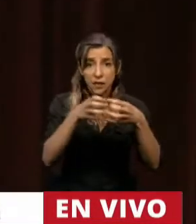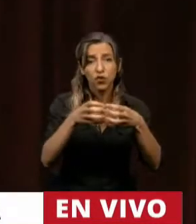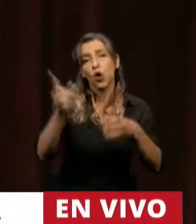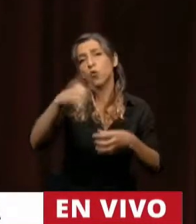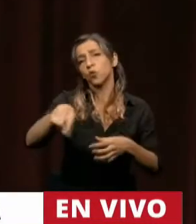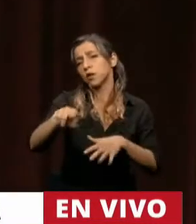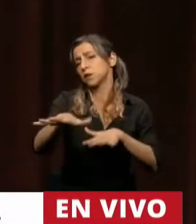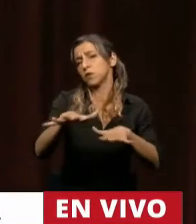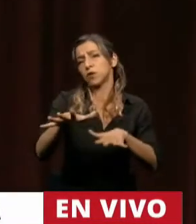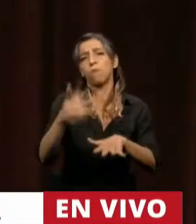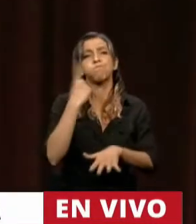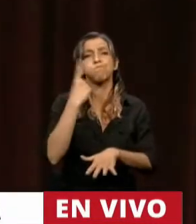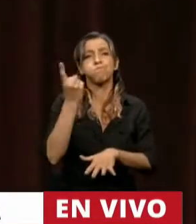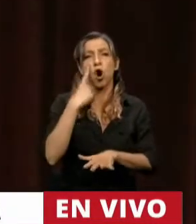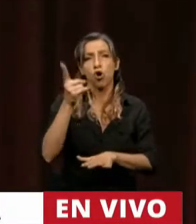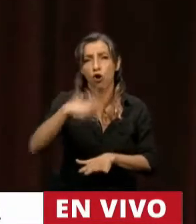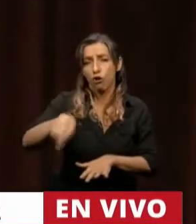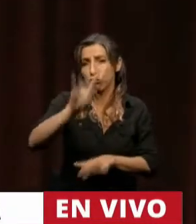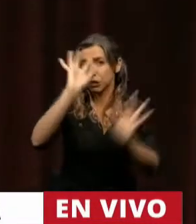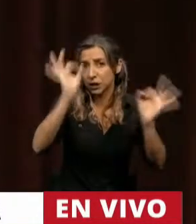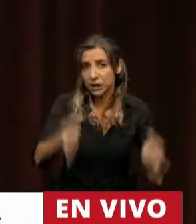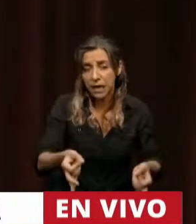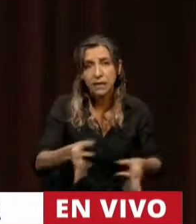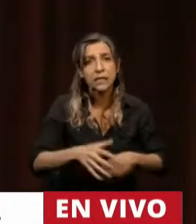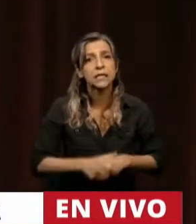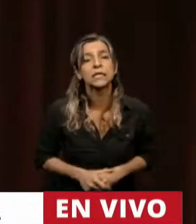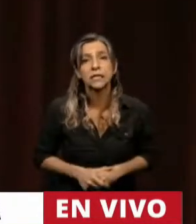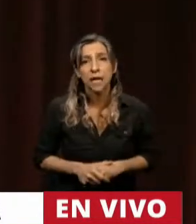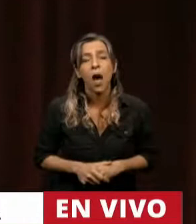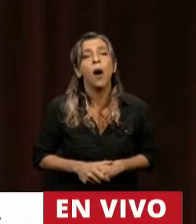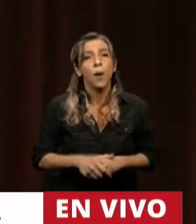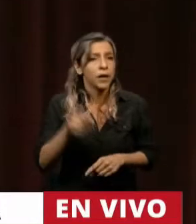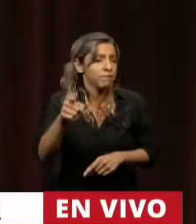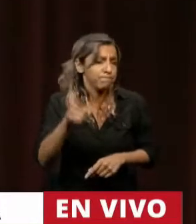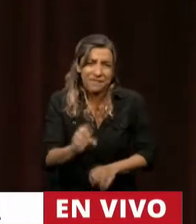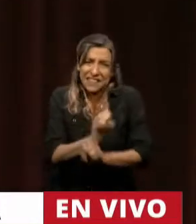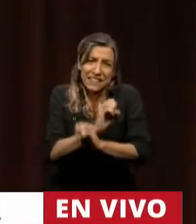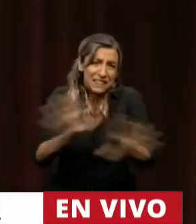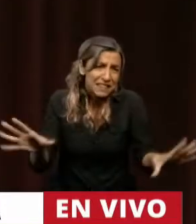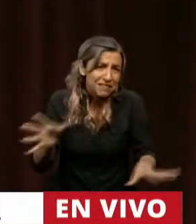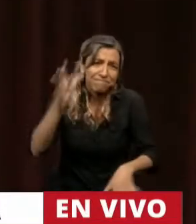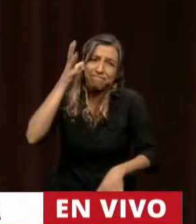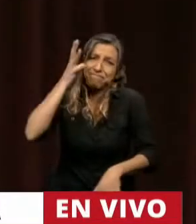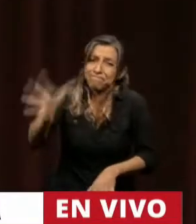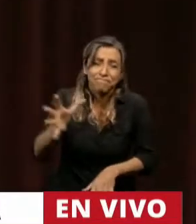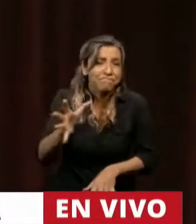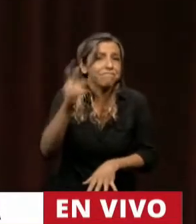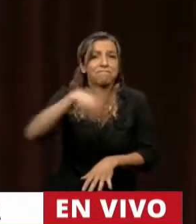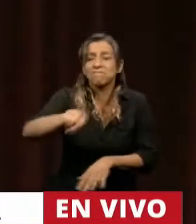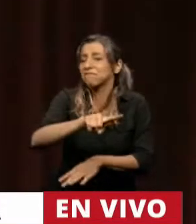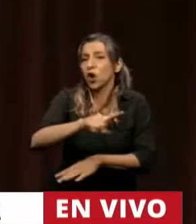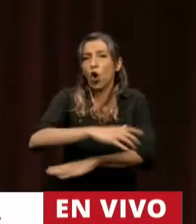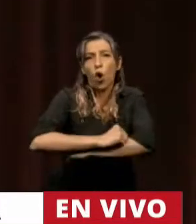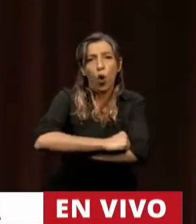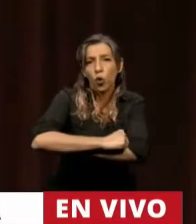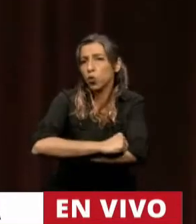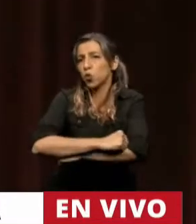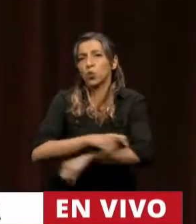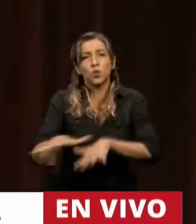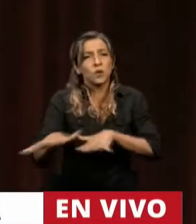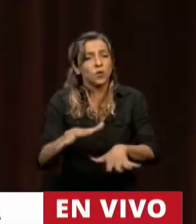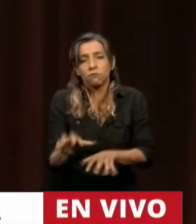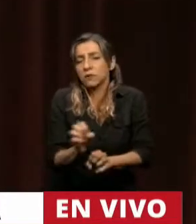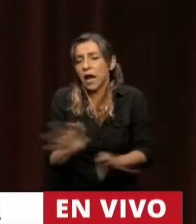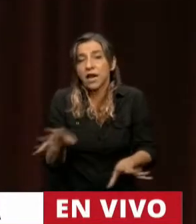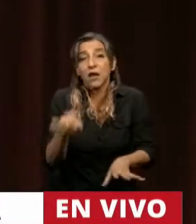todos conocen absolutamente desagradable y absolutamente reñida con lo que debe ser